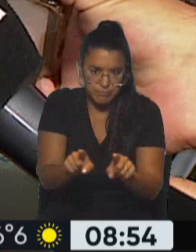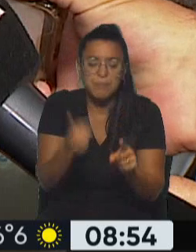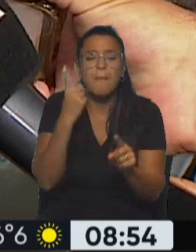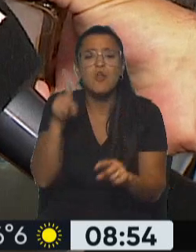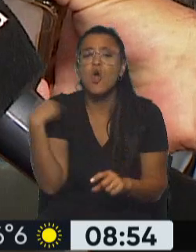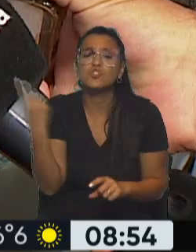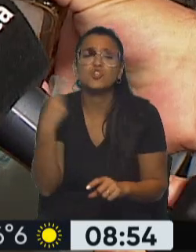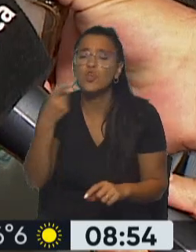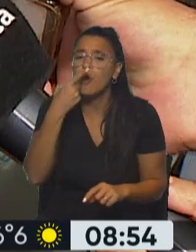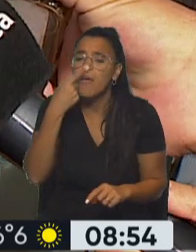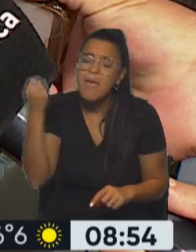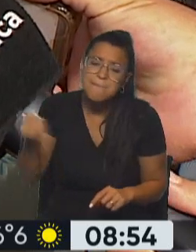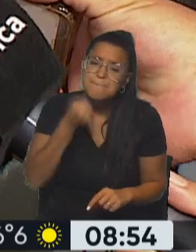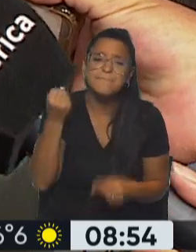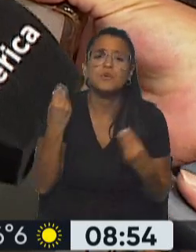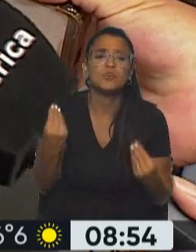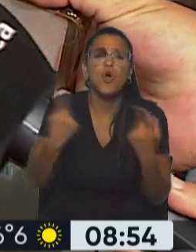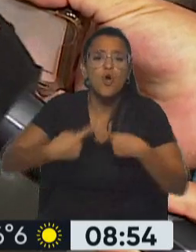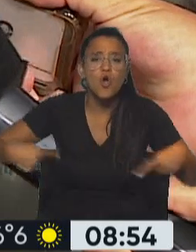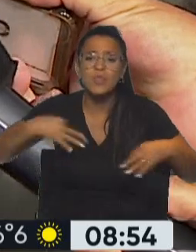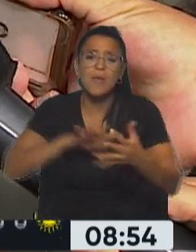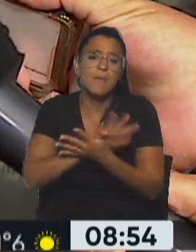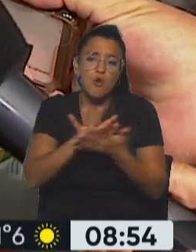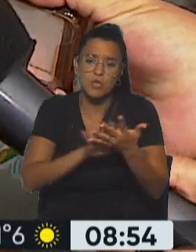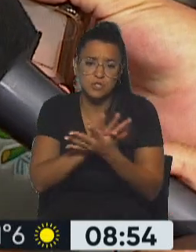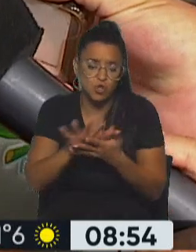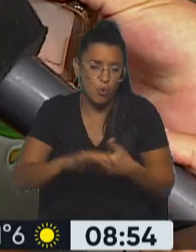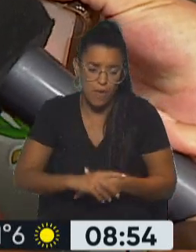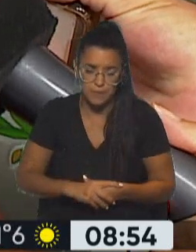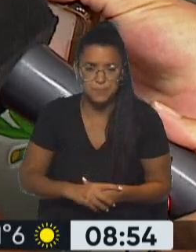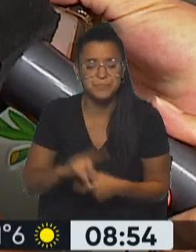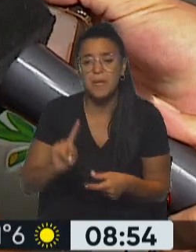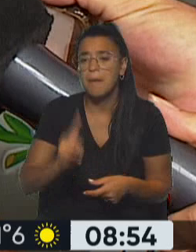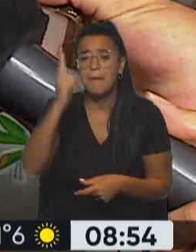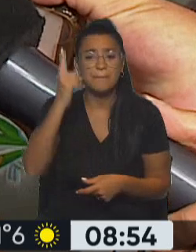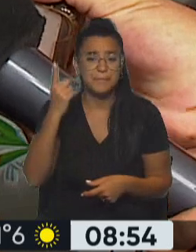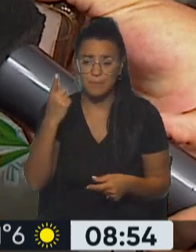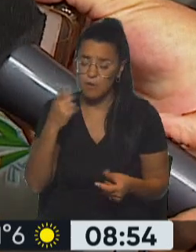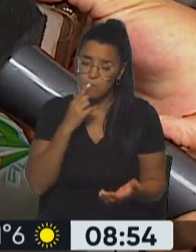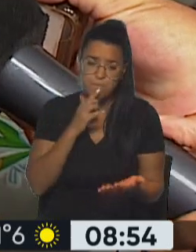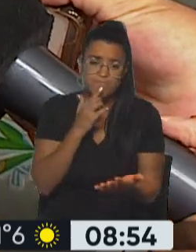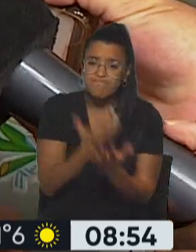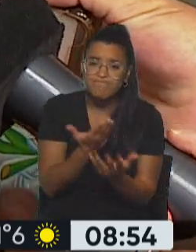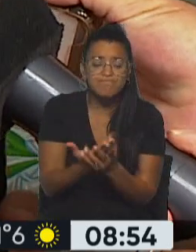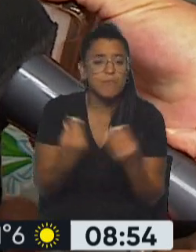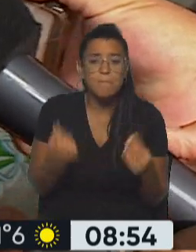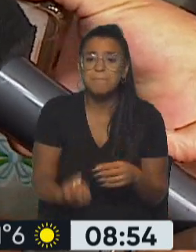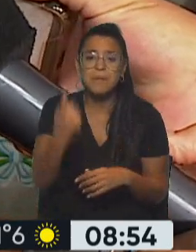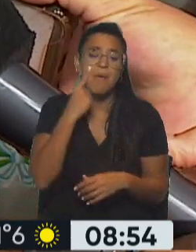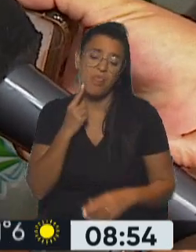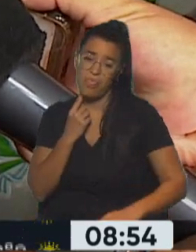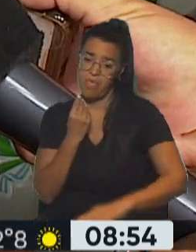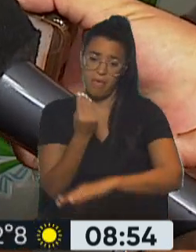por importancia las cosas que hay que resolverse. Lo primero que nos propusimos en esto fue desde el primer día en que